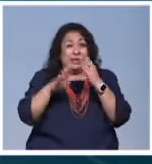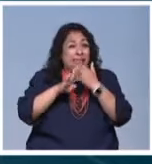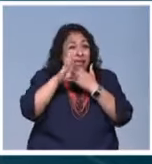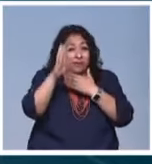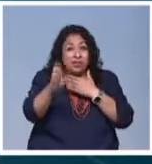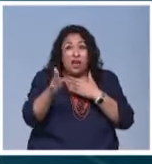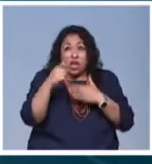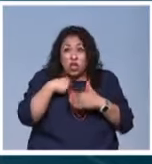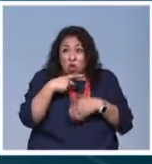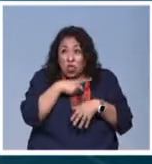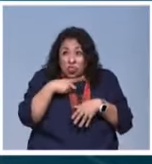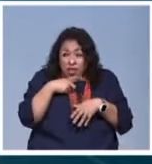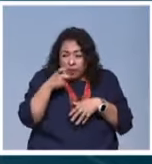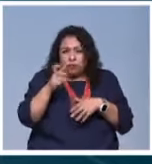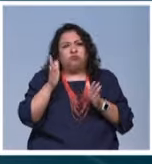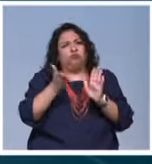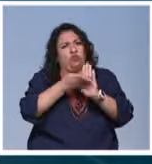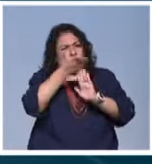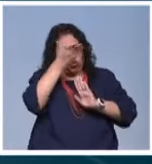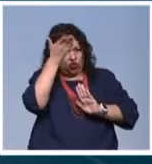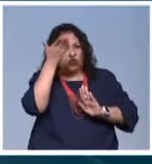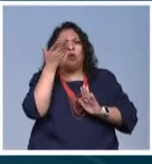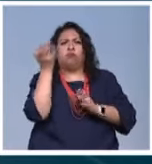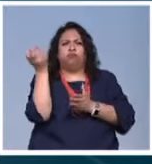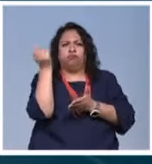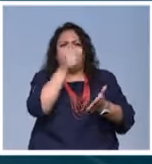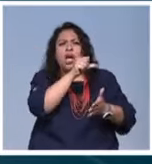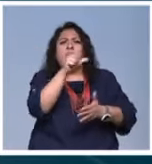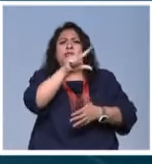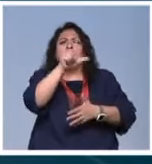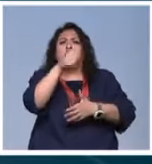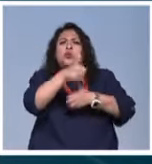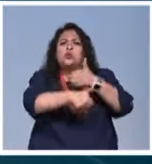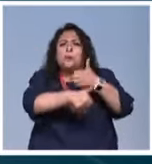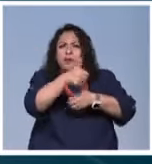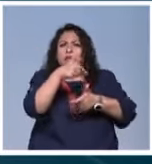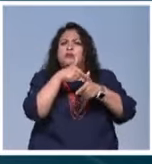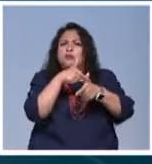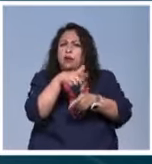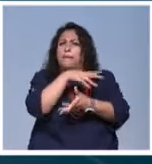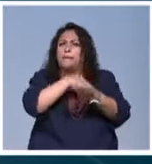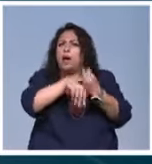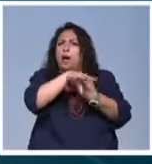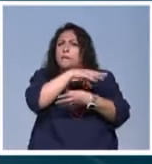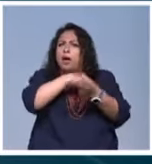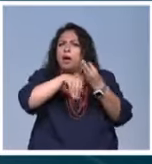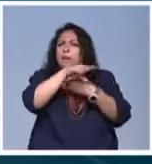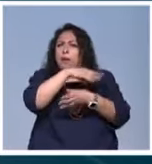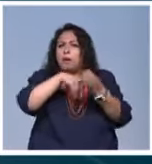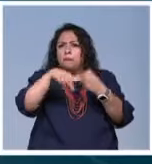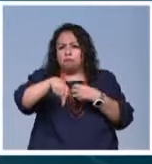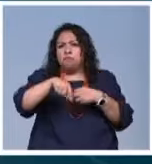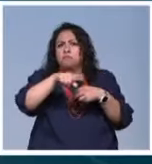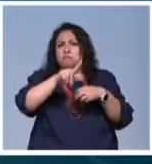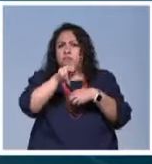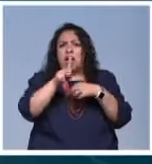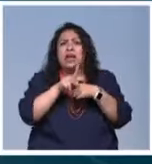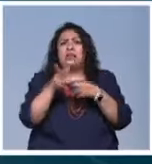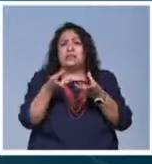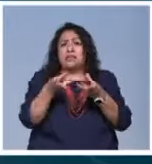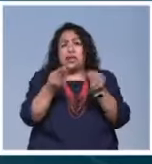endeudamiento invirtieron en infraestructura que tras la competencia va a Seguir generando ingresos al país el gasto en